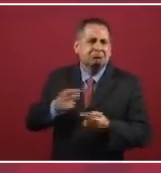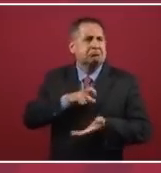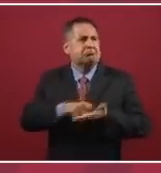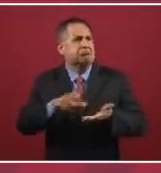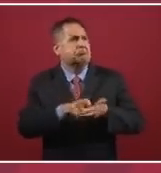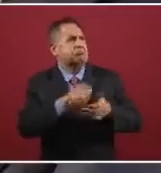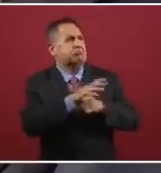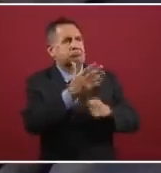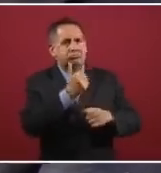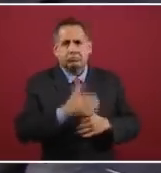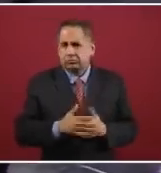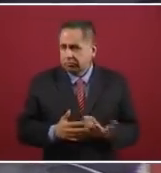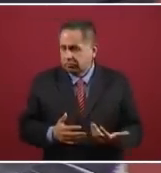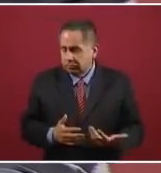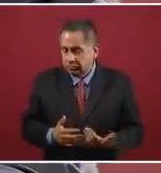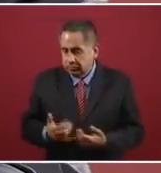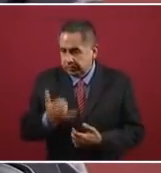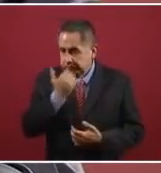producíamos